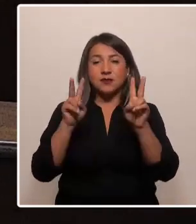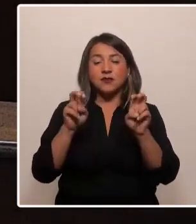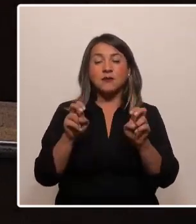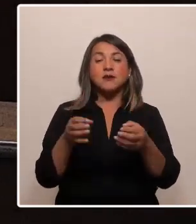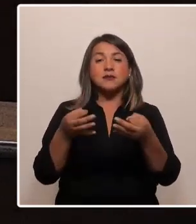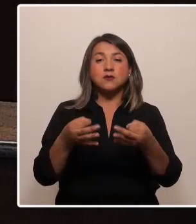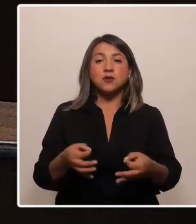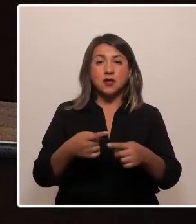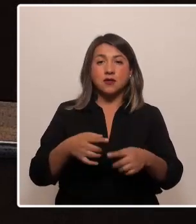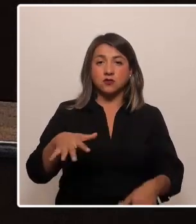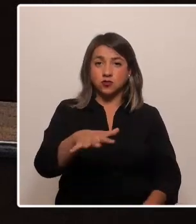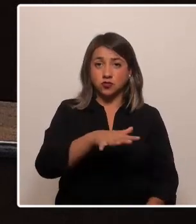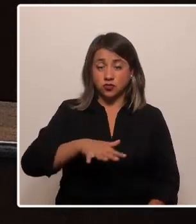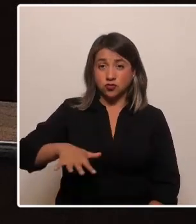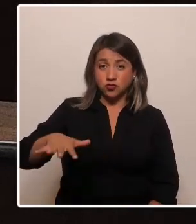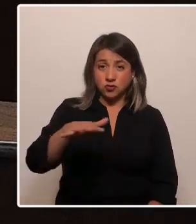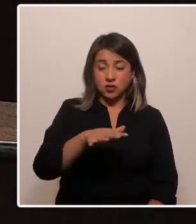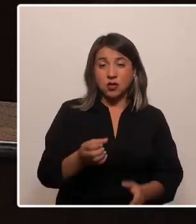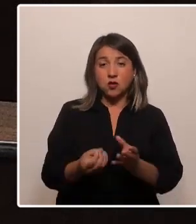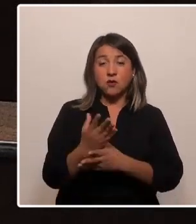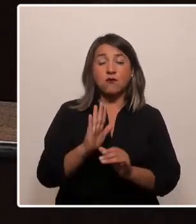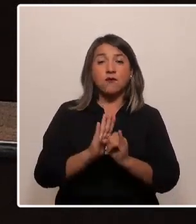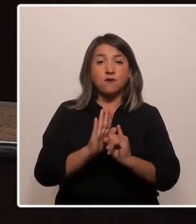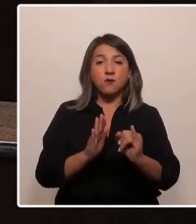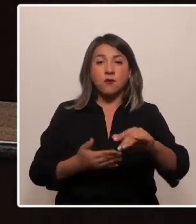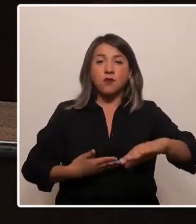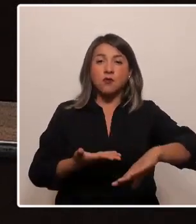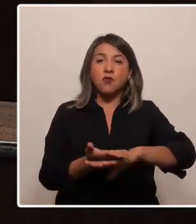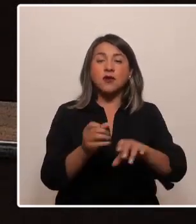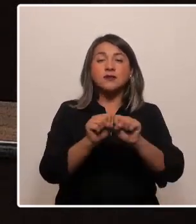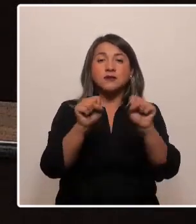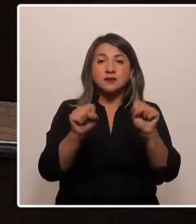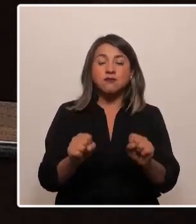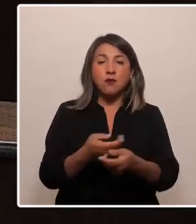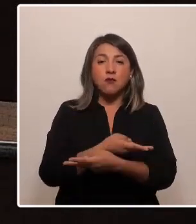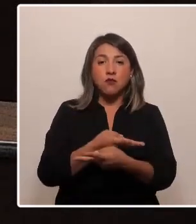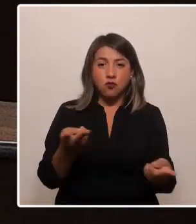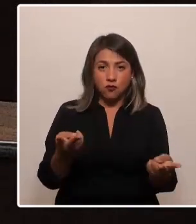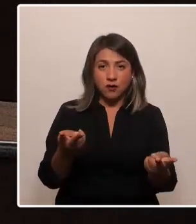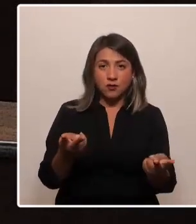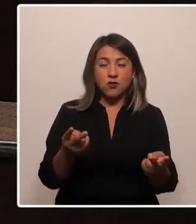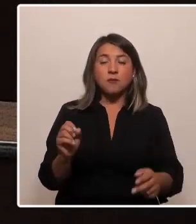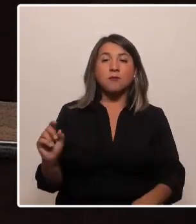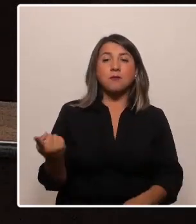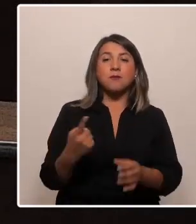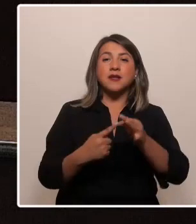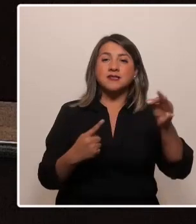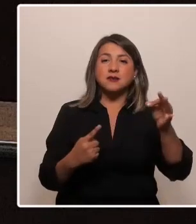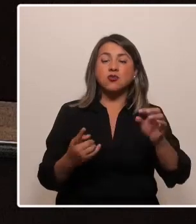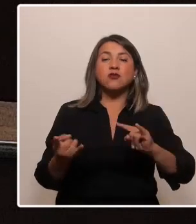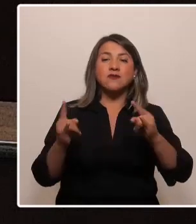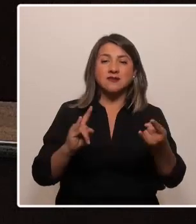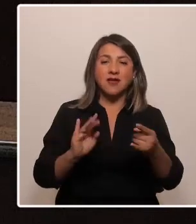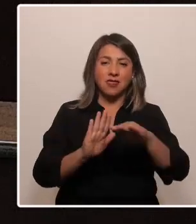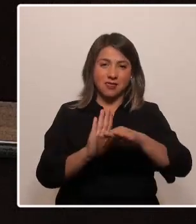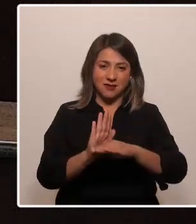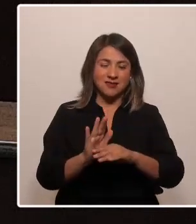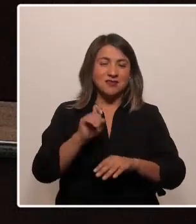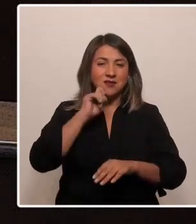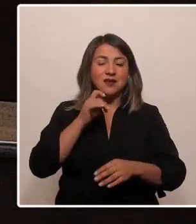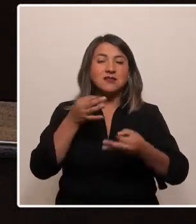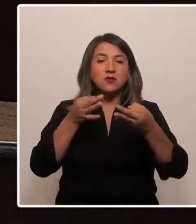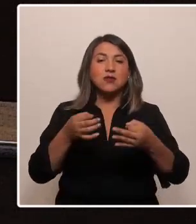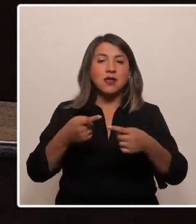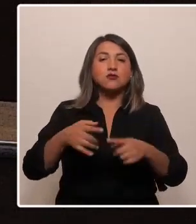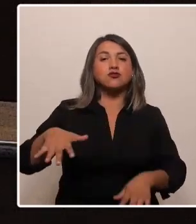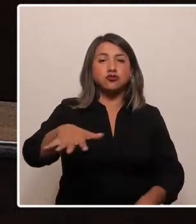social, este nuevo informe propone un sistema público basado en los principios universales de la seguridad social. Considera el